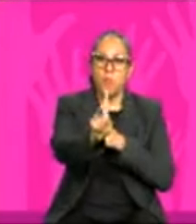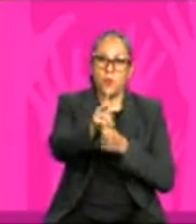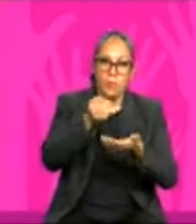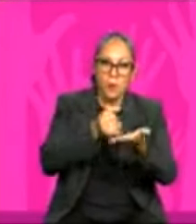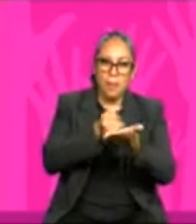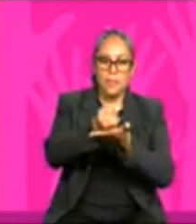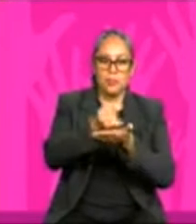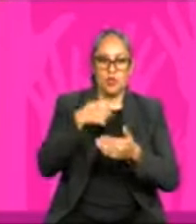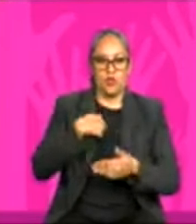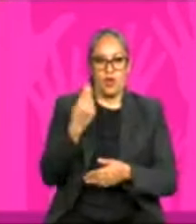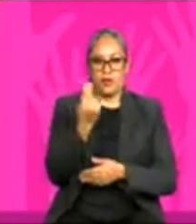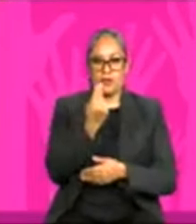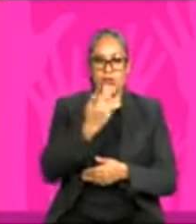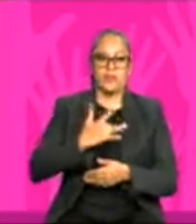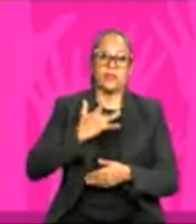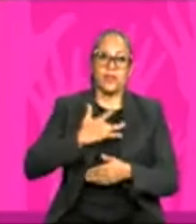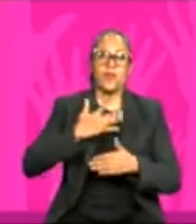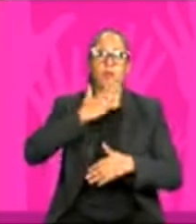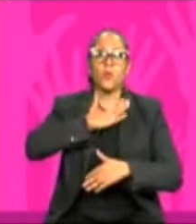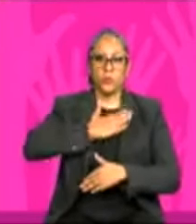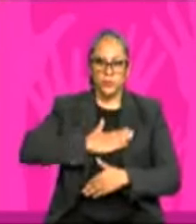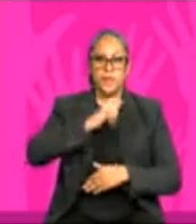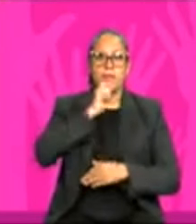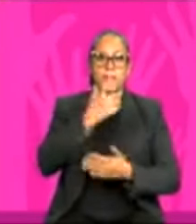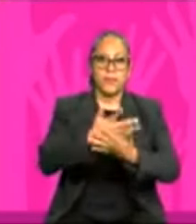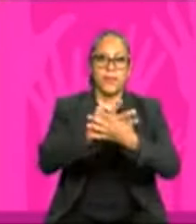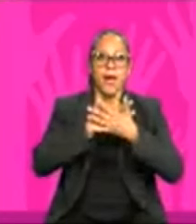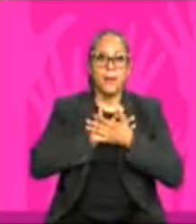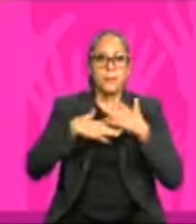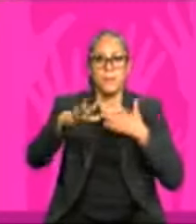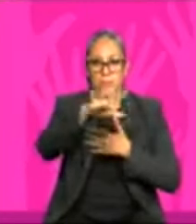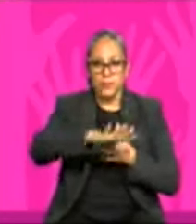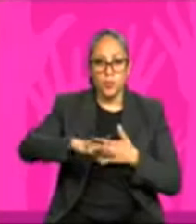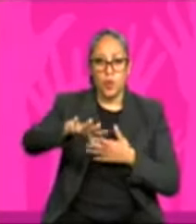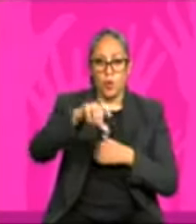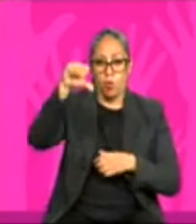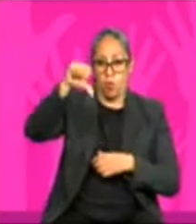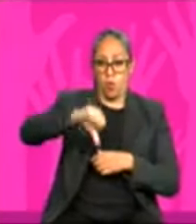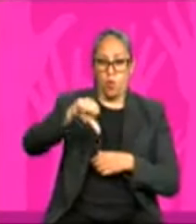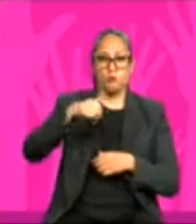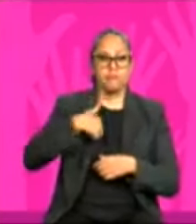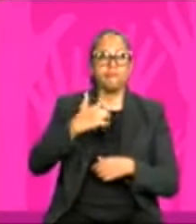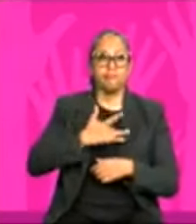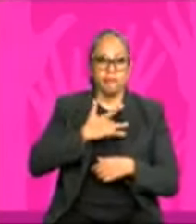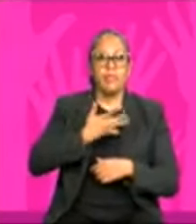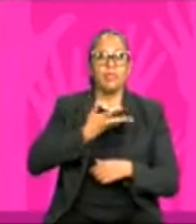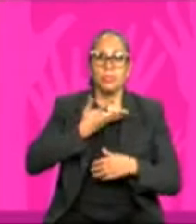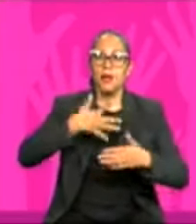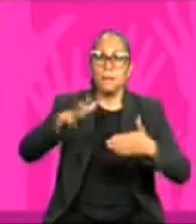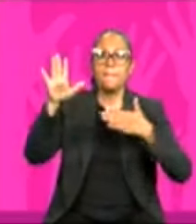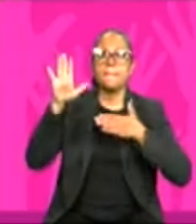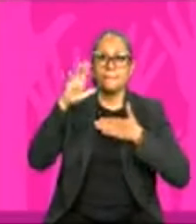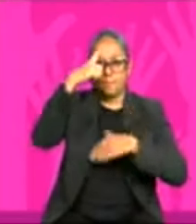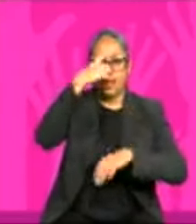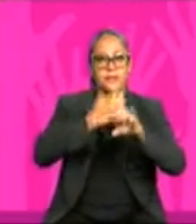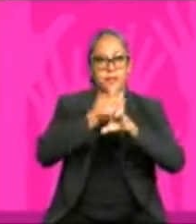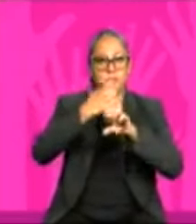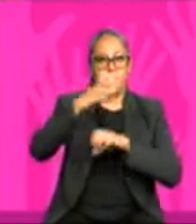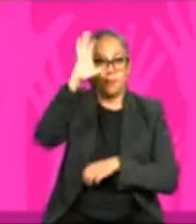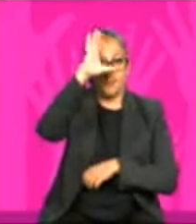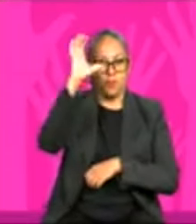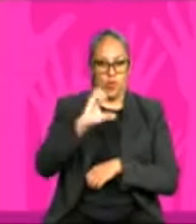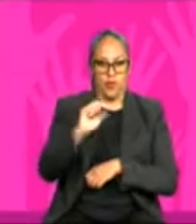sentimiento de la justicia y el amor al pueblo, que es hoy en día lo que me tiene comprometida con Morelos. Tuve